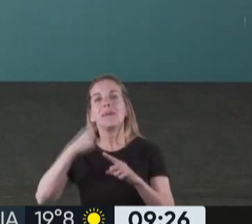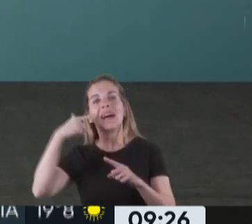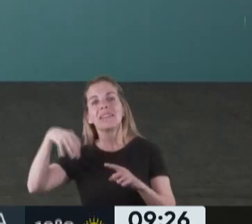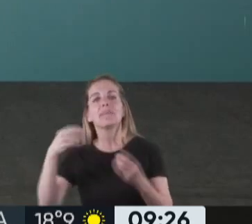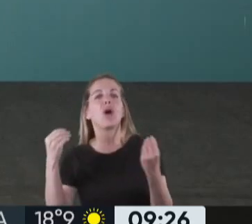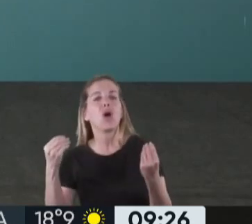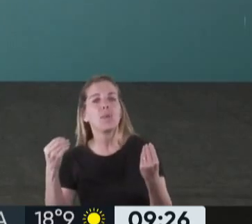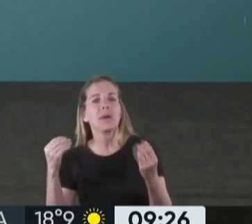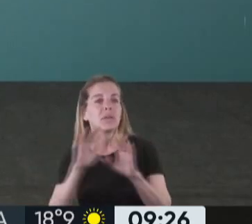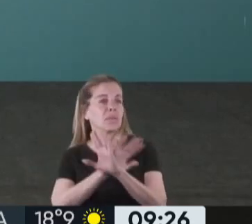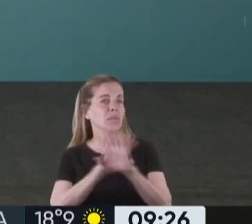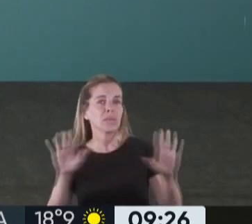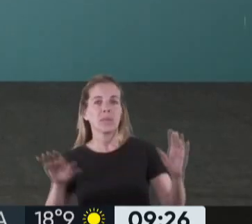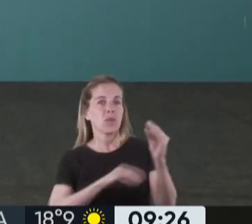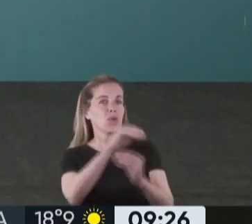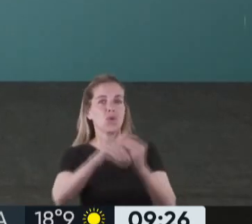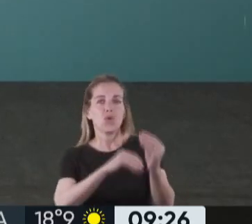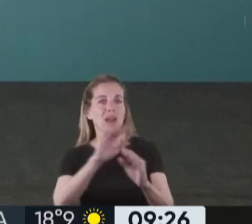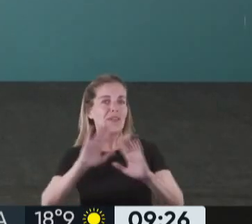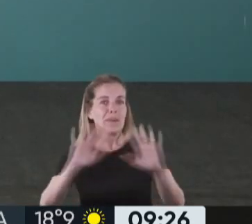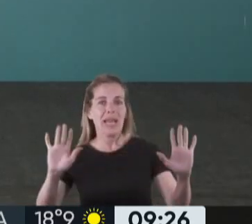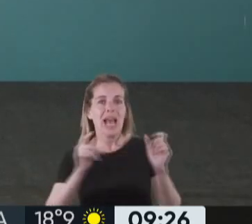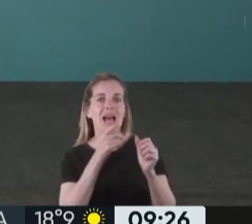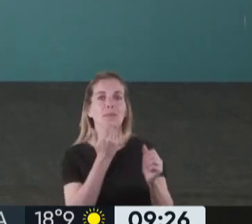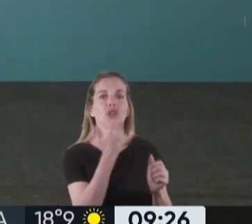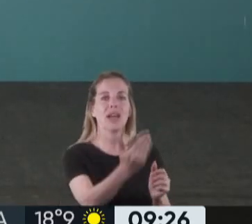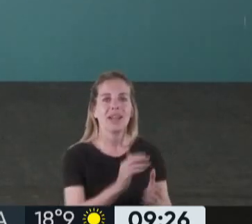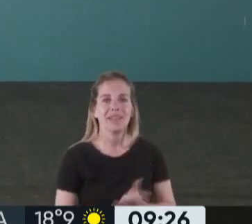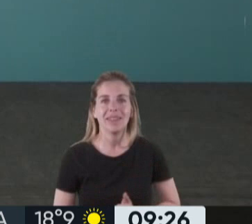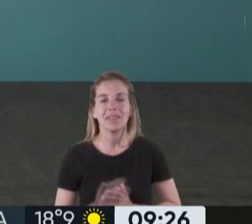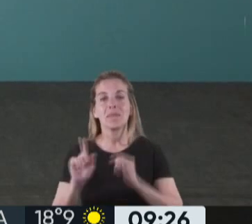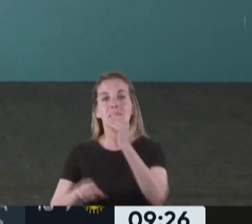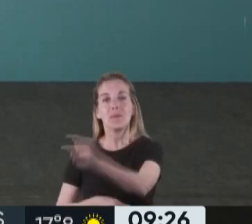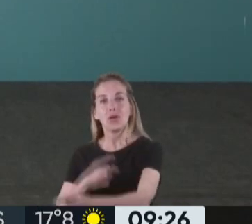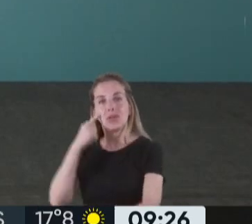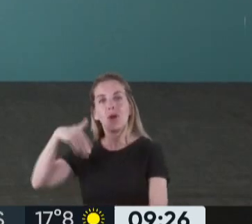gran familia. Muchas gracias. Eduardo Menegassi, de Infobae.